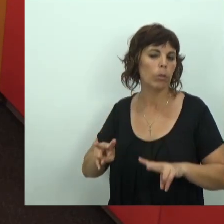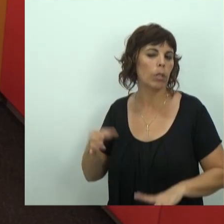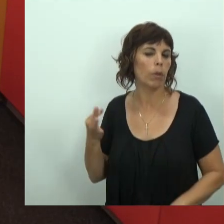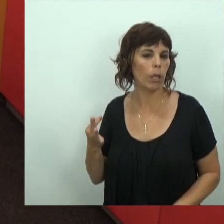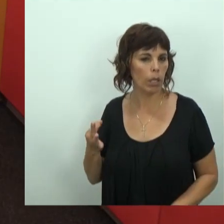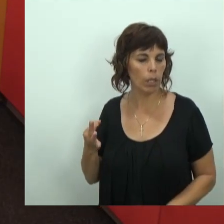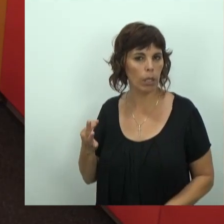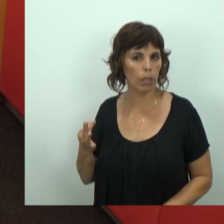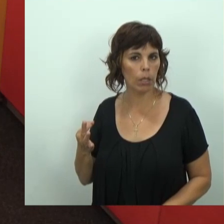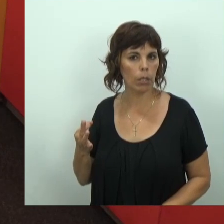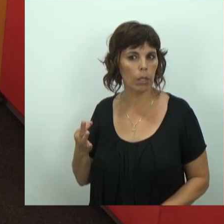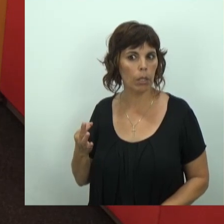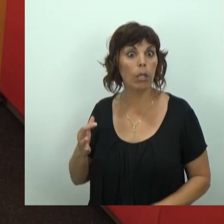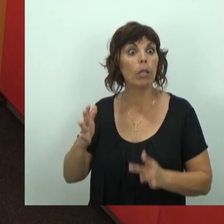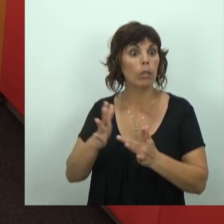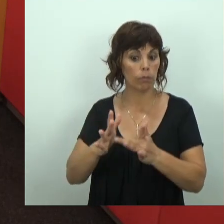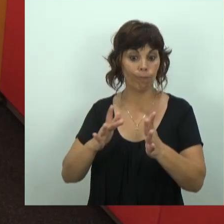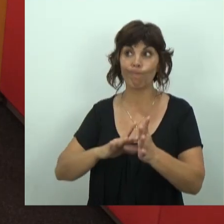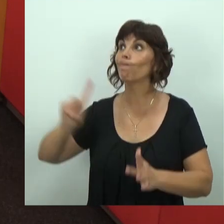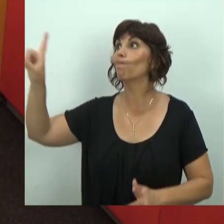pasaba mucho tiempo con Dios el Padre.